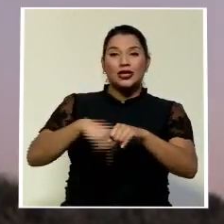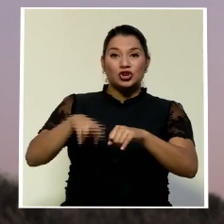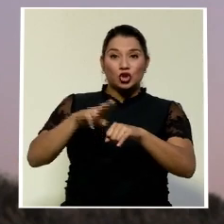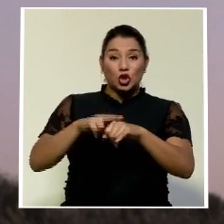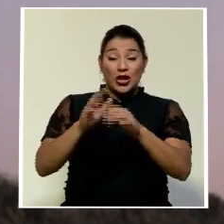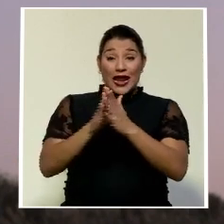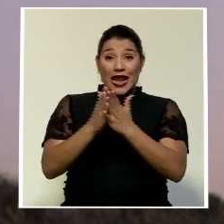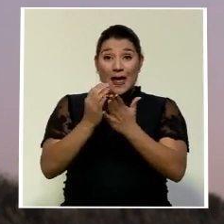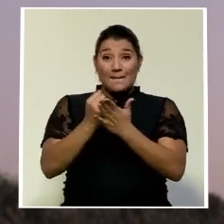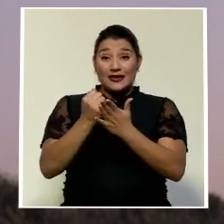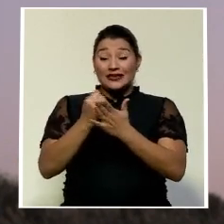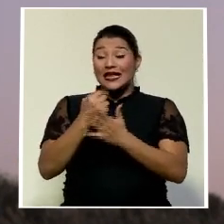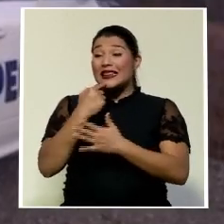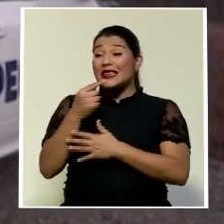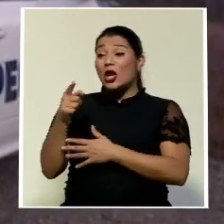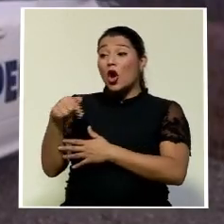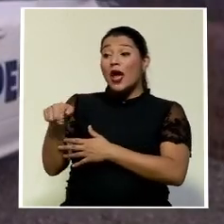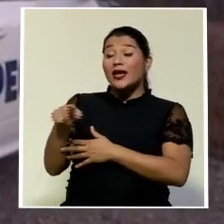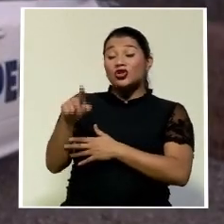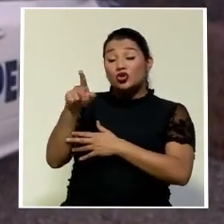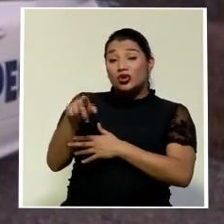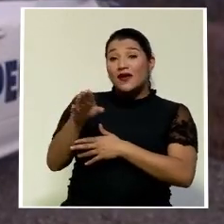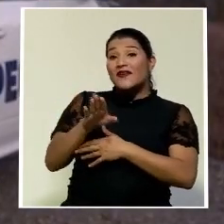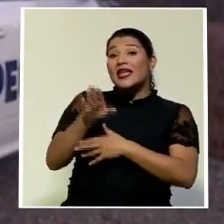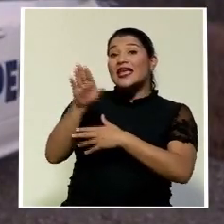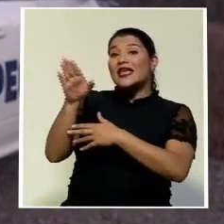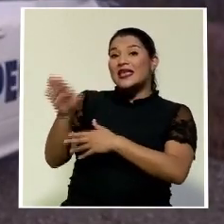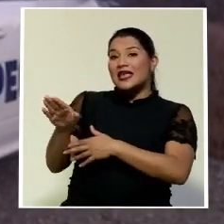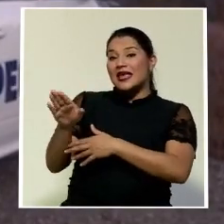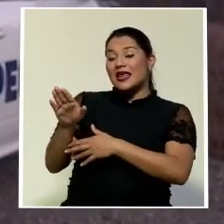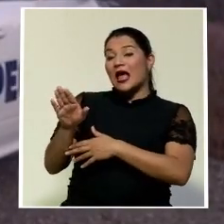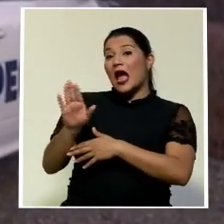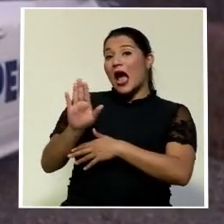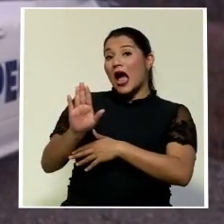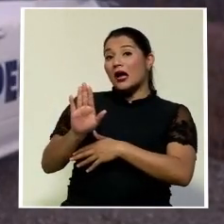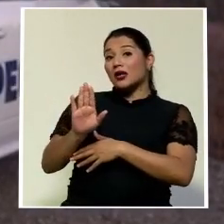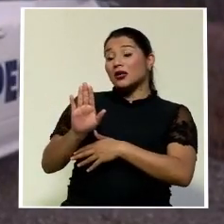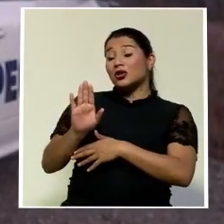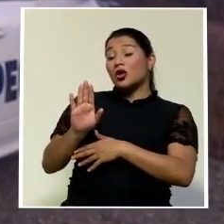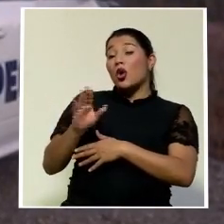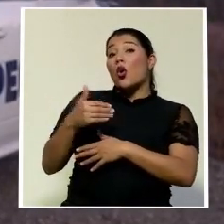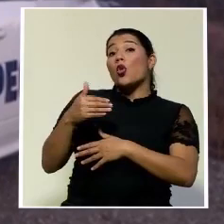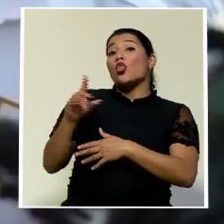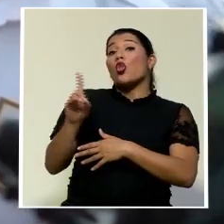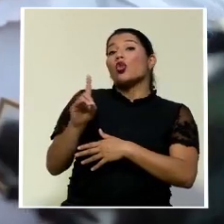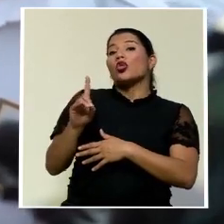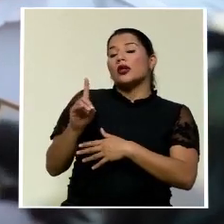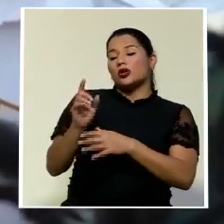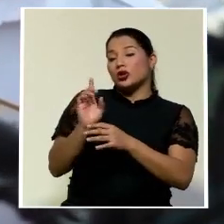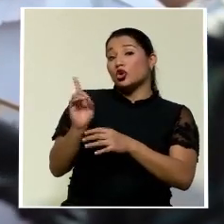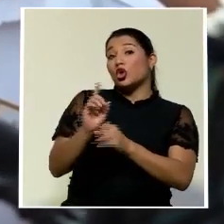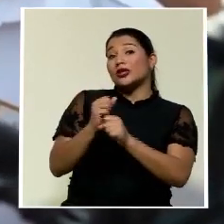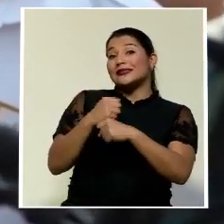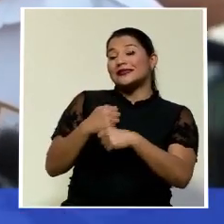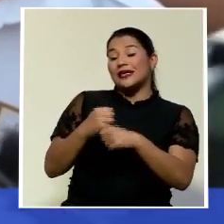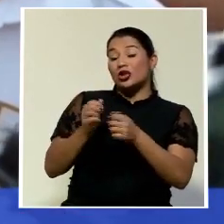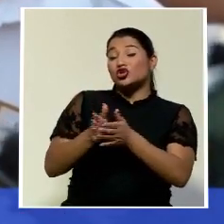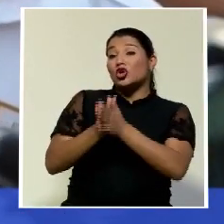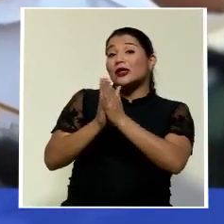que los extranjeros deben retornar a los lugares donde iniciaron sus solicitudes de refugio en México. Que el gobierno de